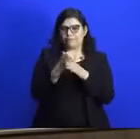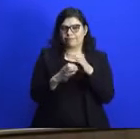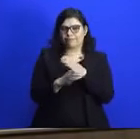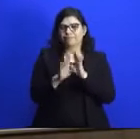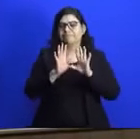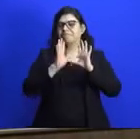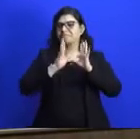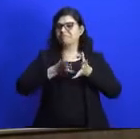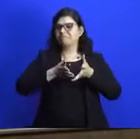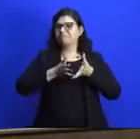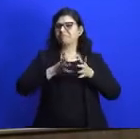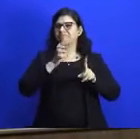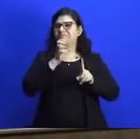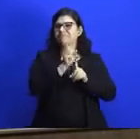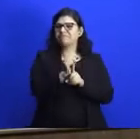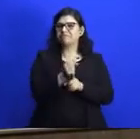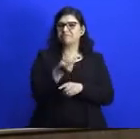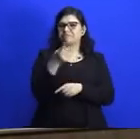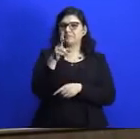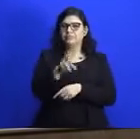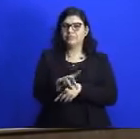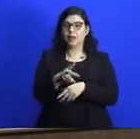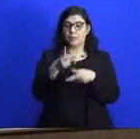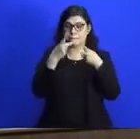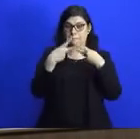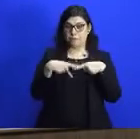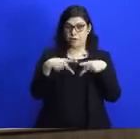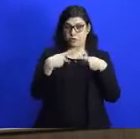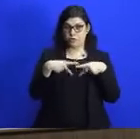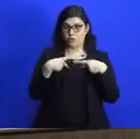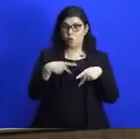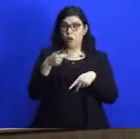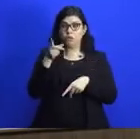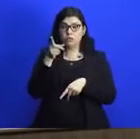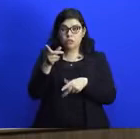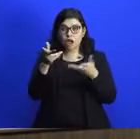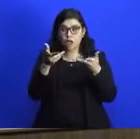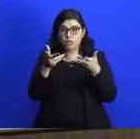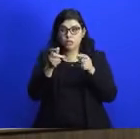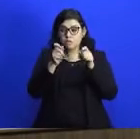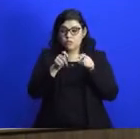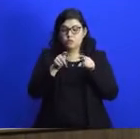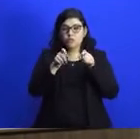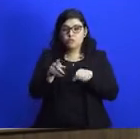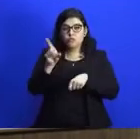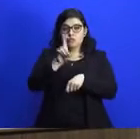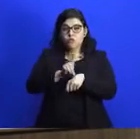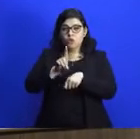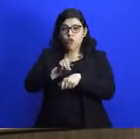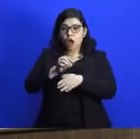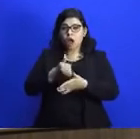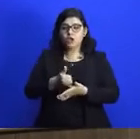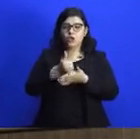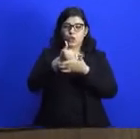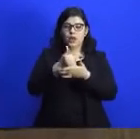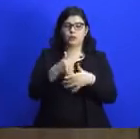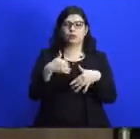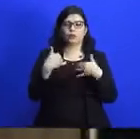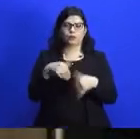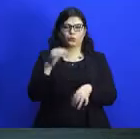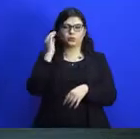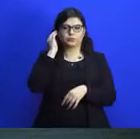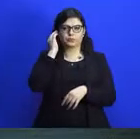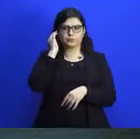es un reconocimiento para la gente que hace esto todos los días, que nos ayuda a llegar. Sin